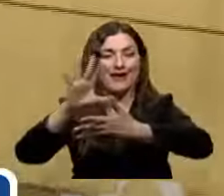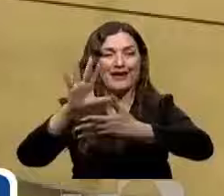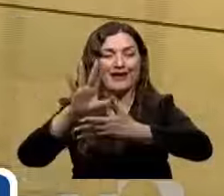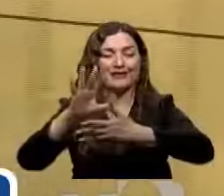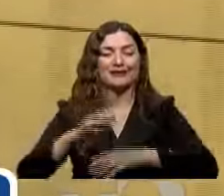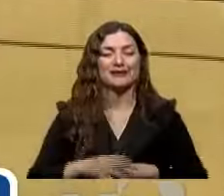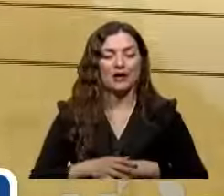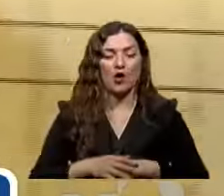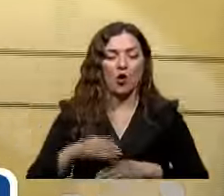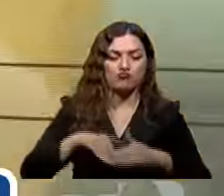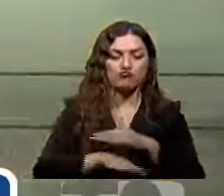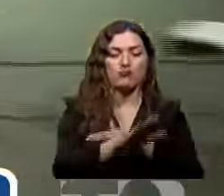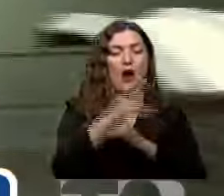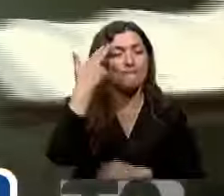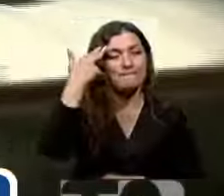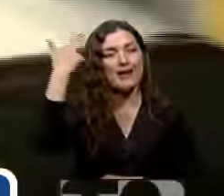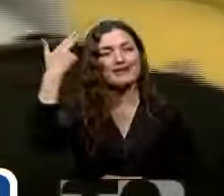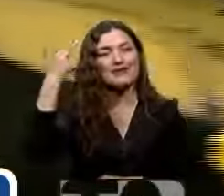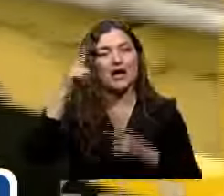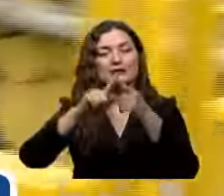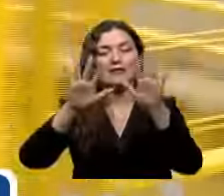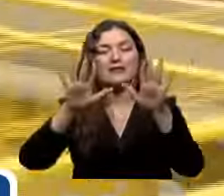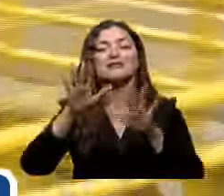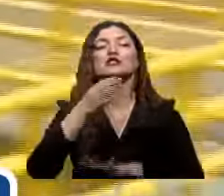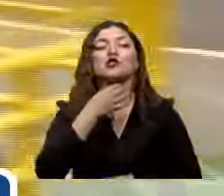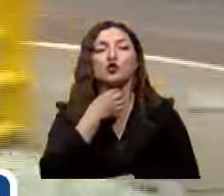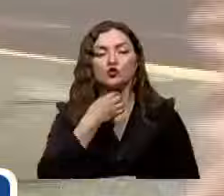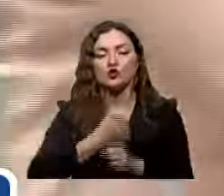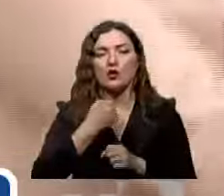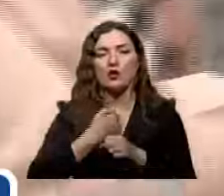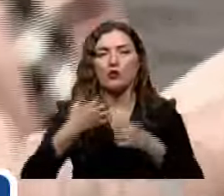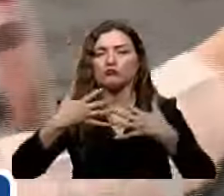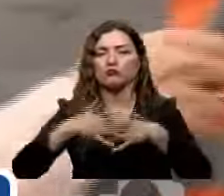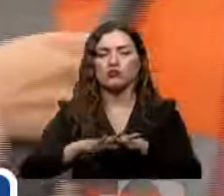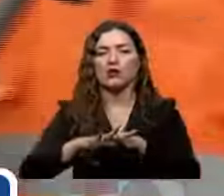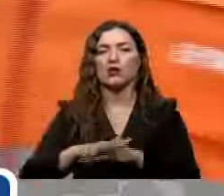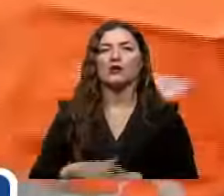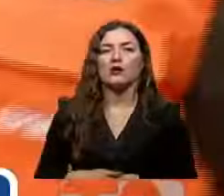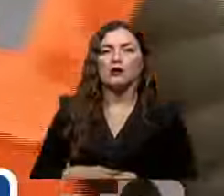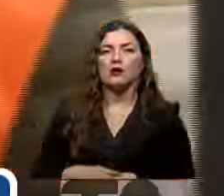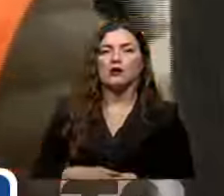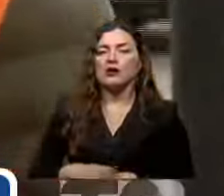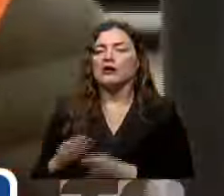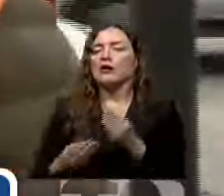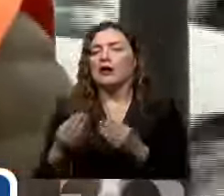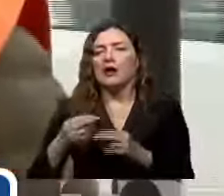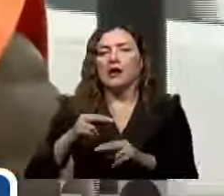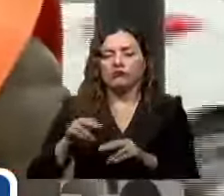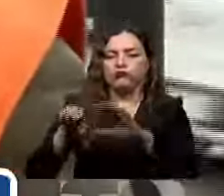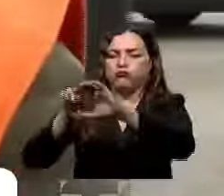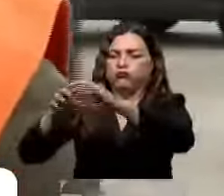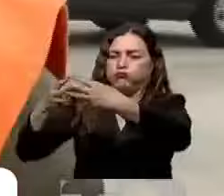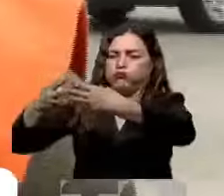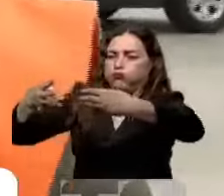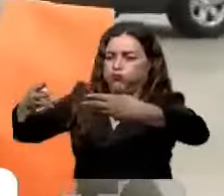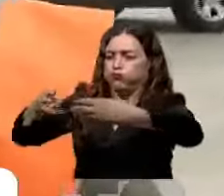la salida a la prensa y a la 10 de agosto. Son trabajos integrales que se van a realizar con reparación de barandas, reparación